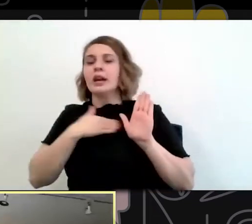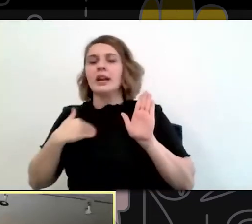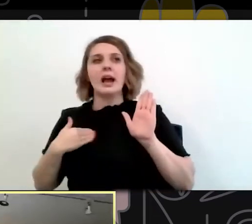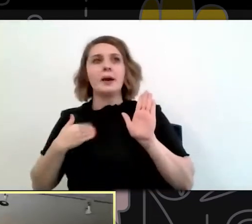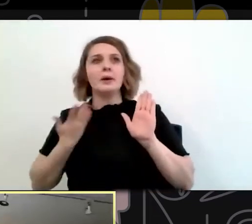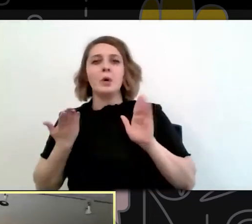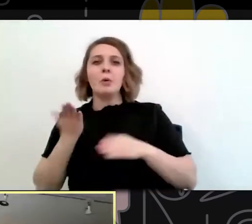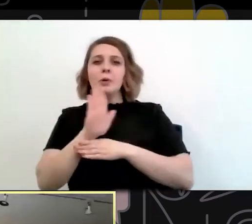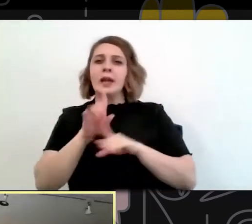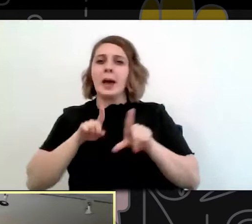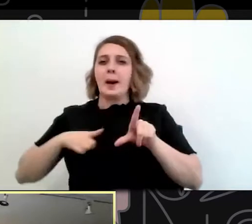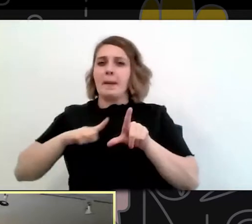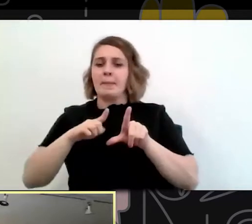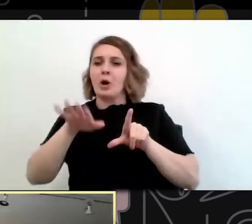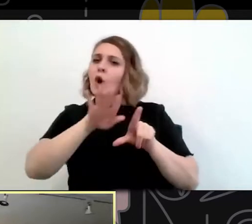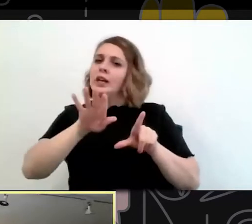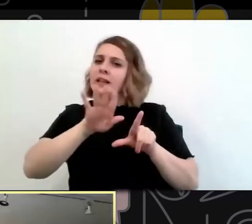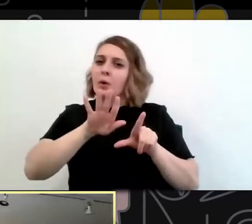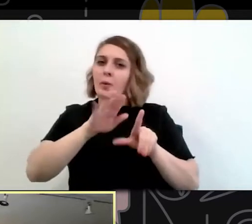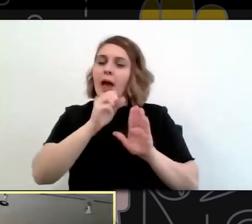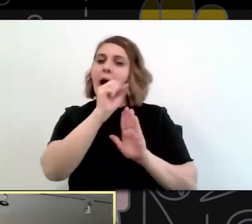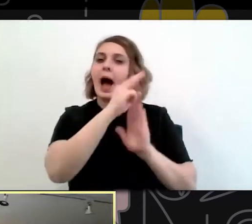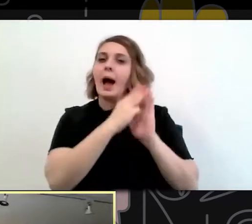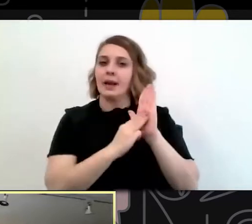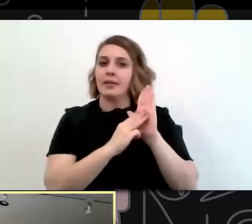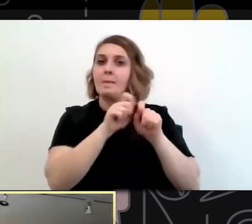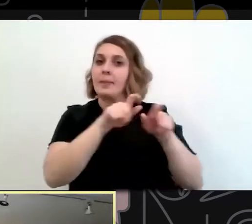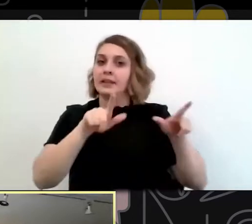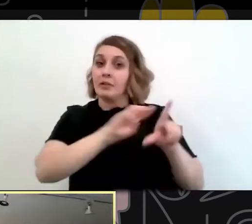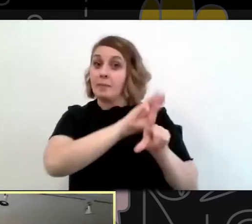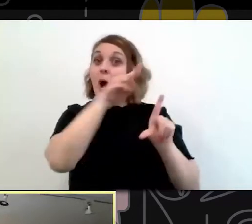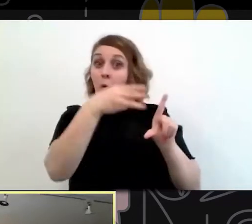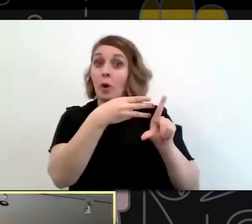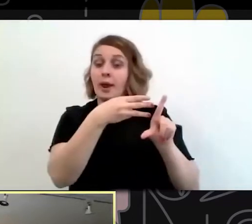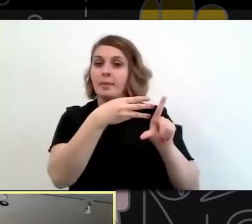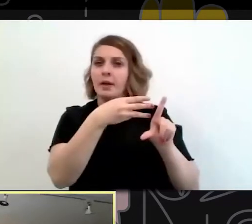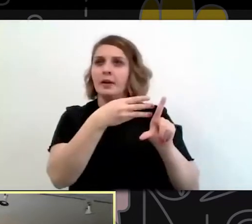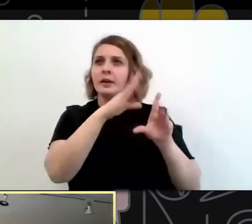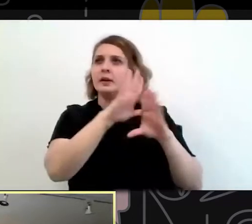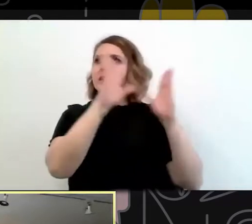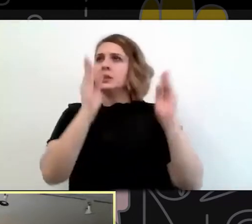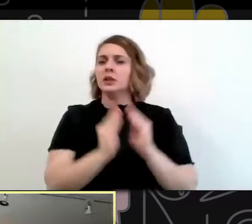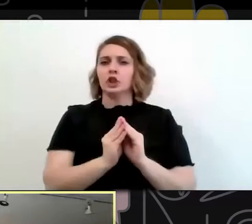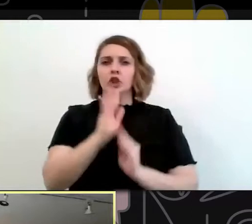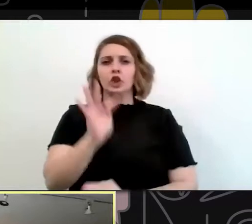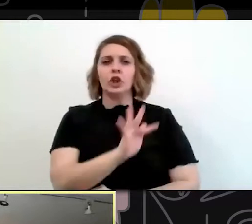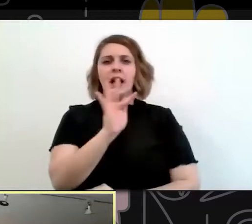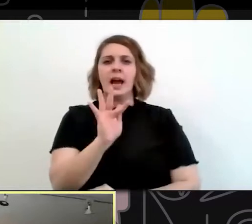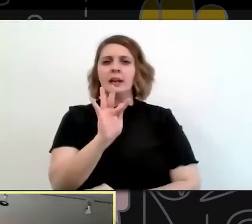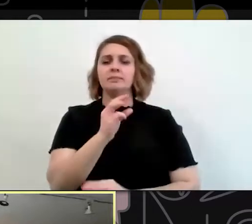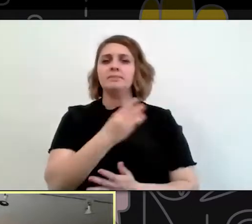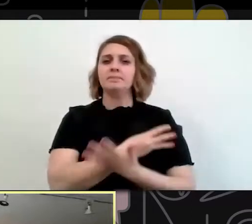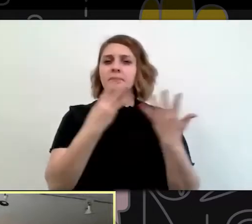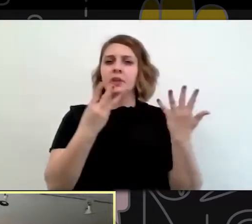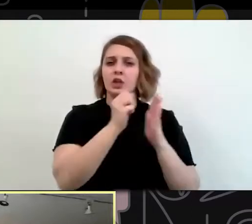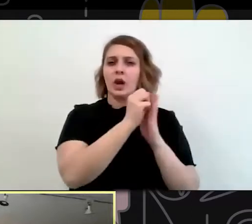de aplicaciones web y plataformas con 18 aplicaciones